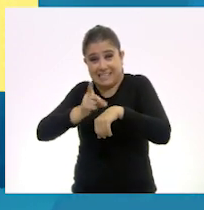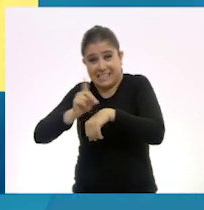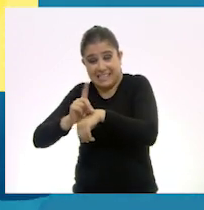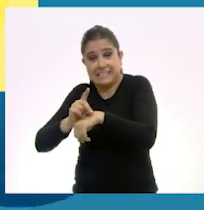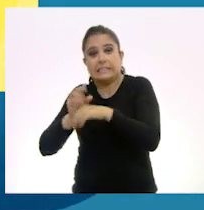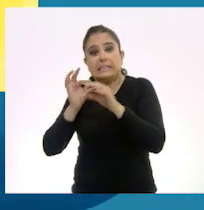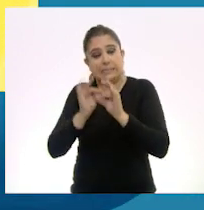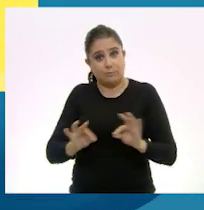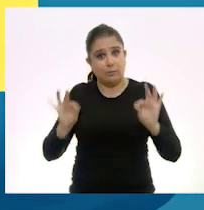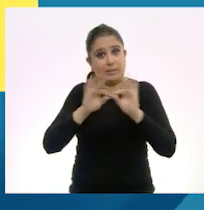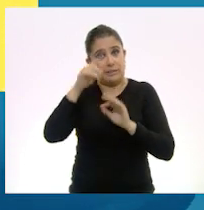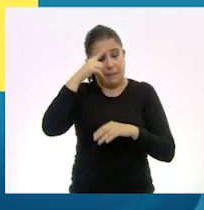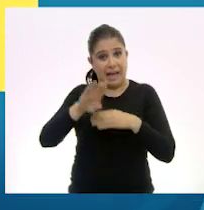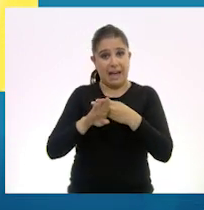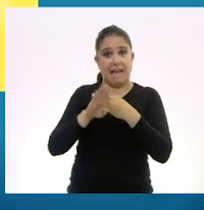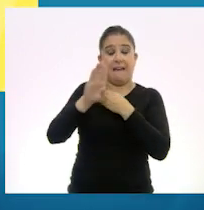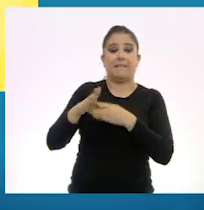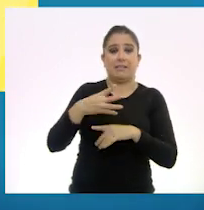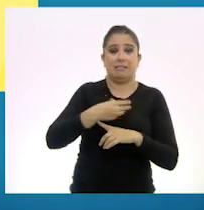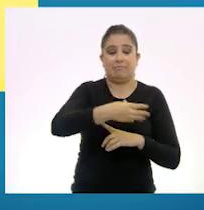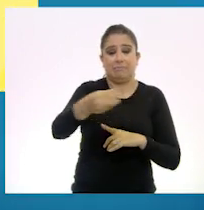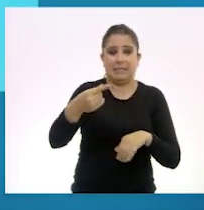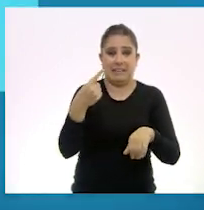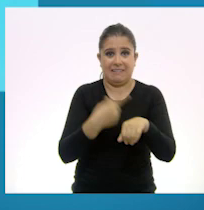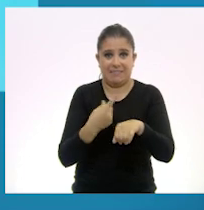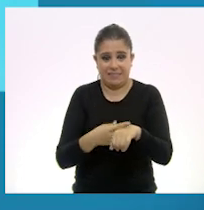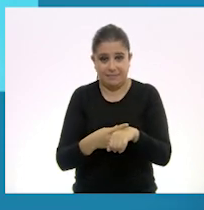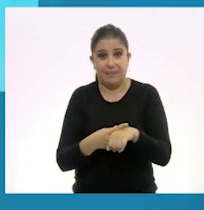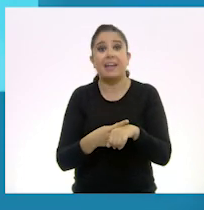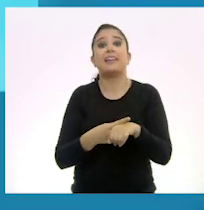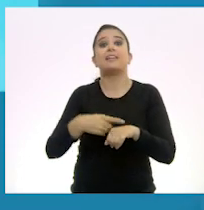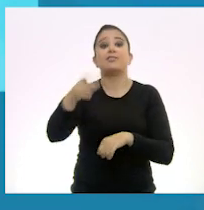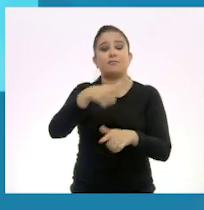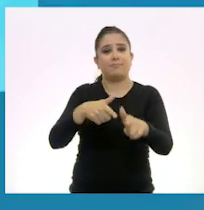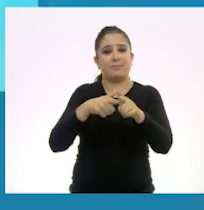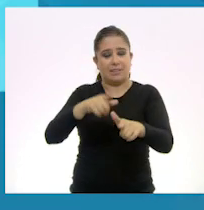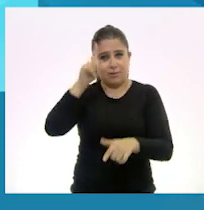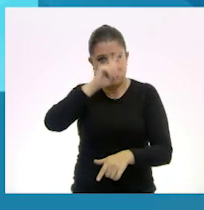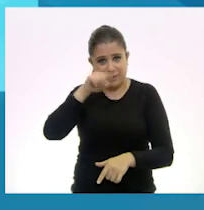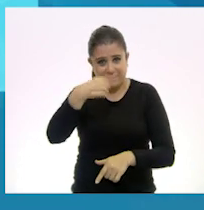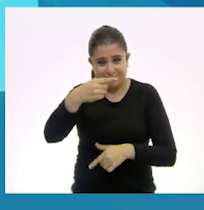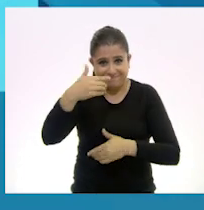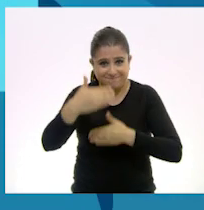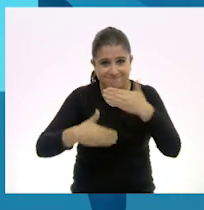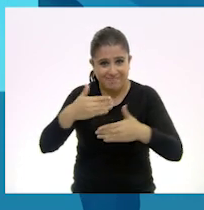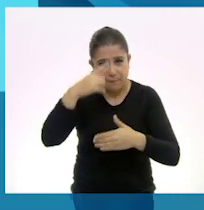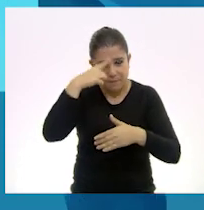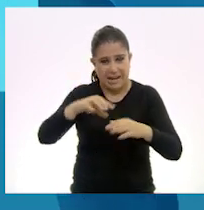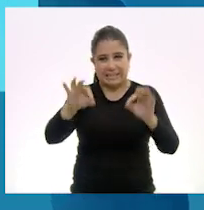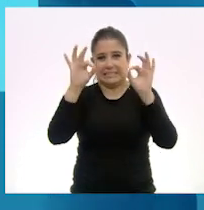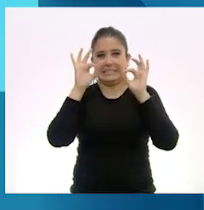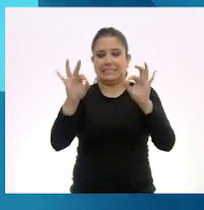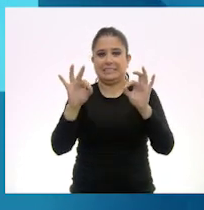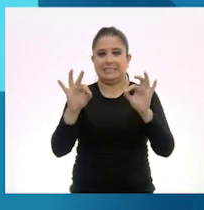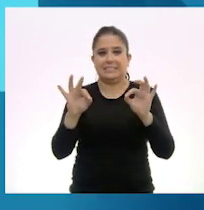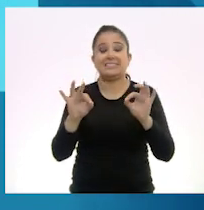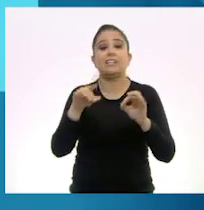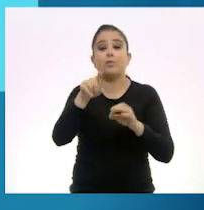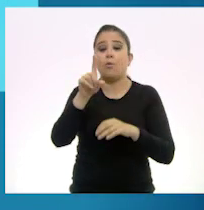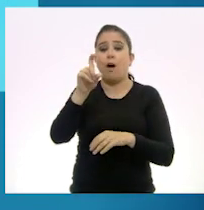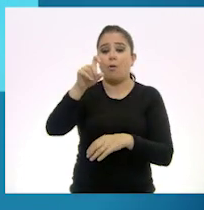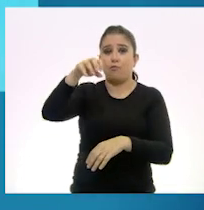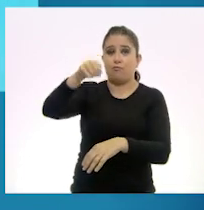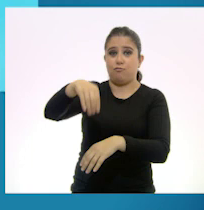es importante para prevenir cualquier enfermedad. Sigue estos pasos para hacerlo correctamente. Moja